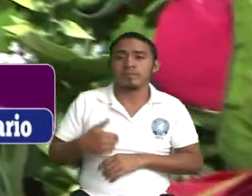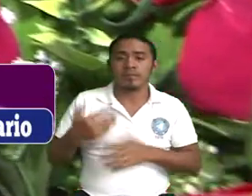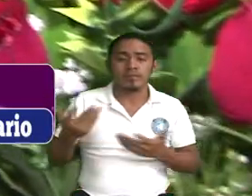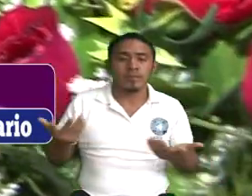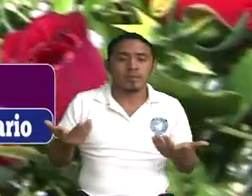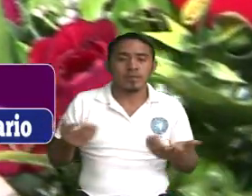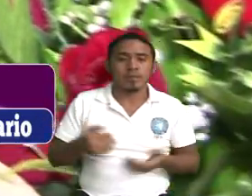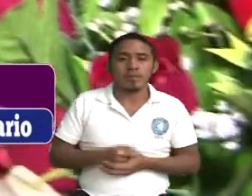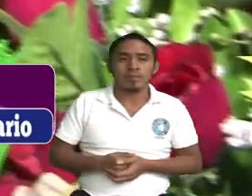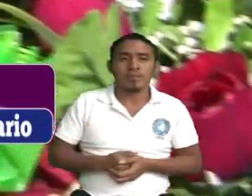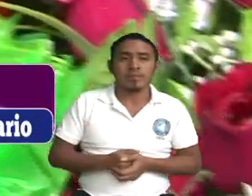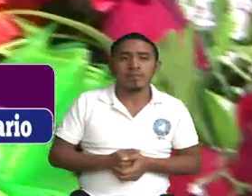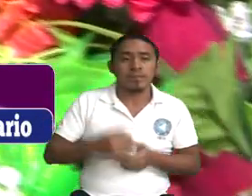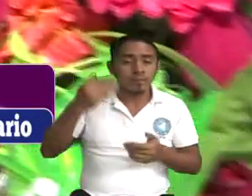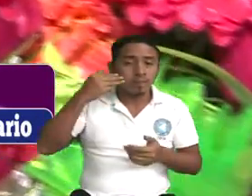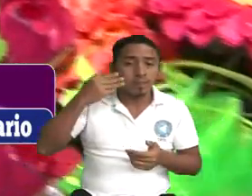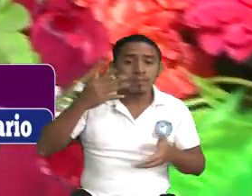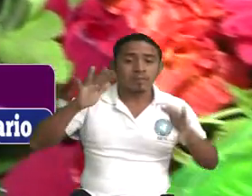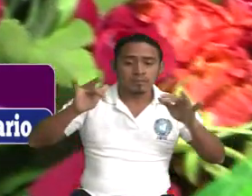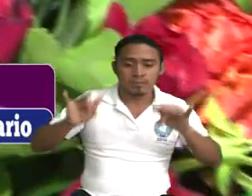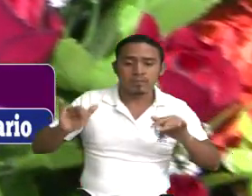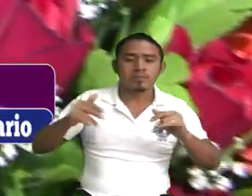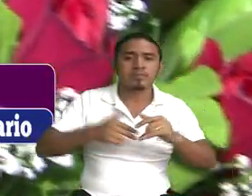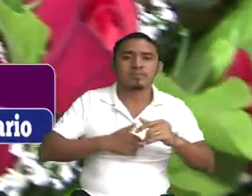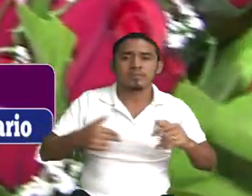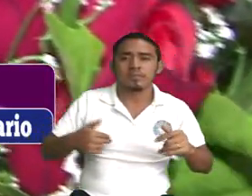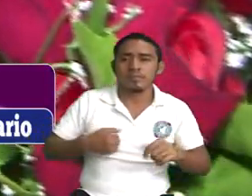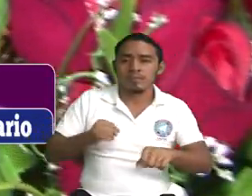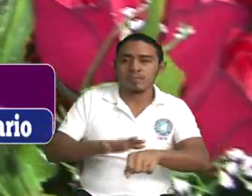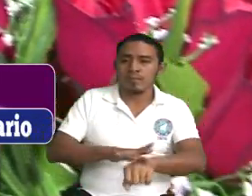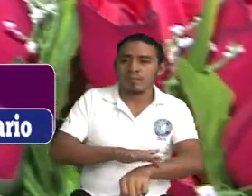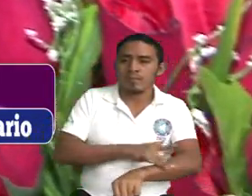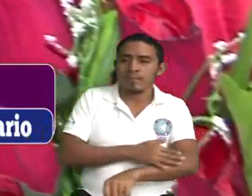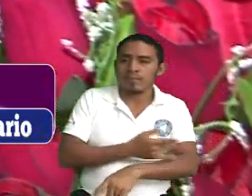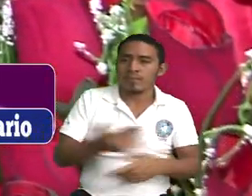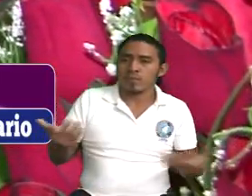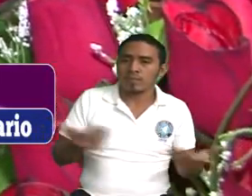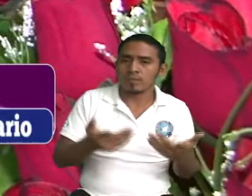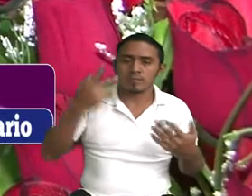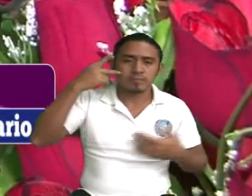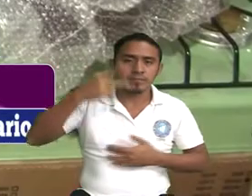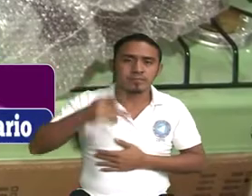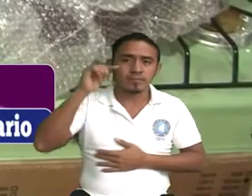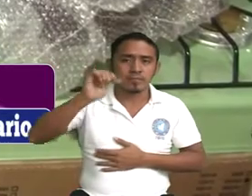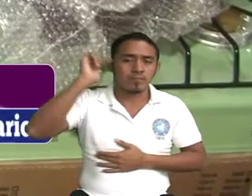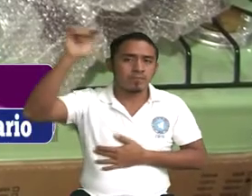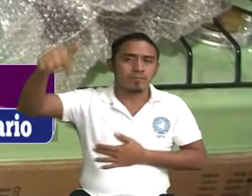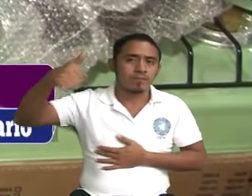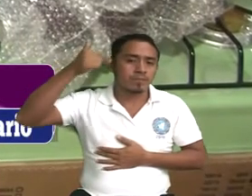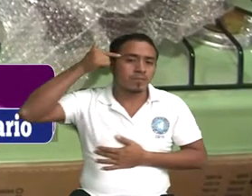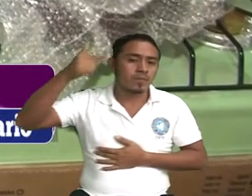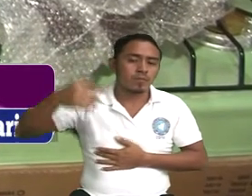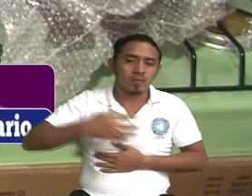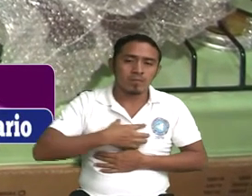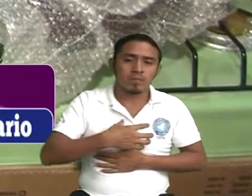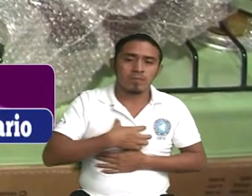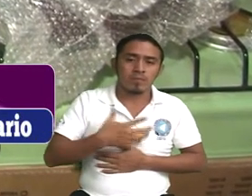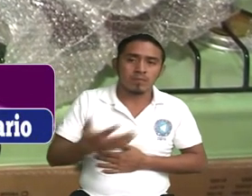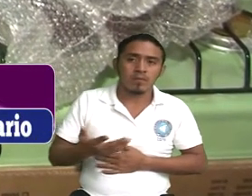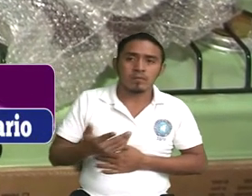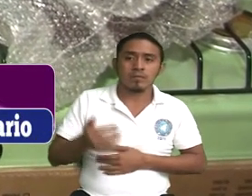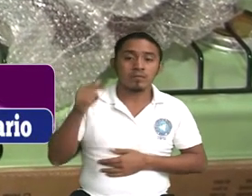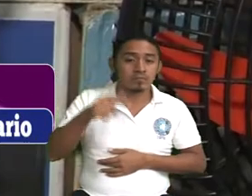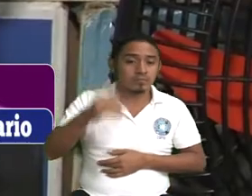las madres han logrado sentir el reconocimiento de este gobierno a su condición